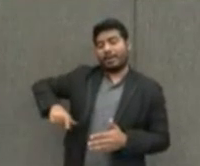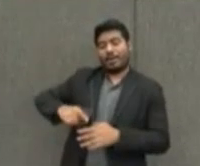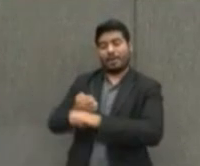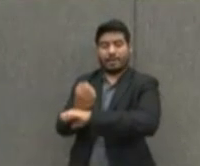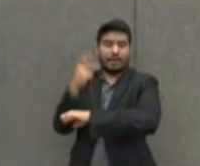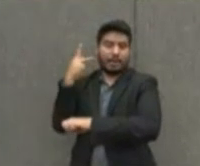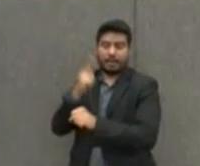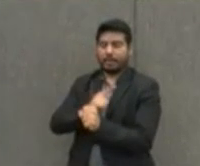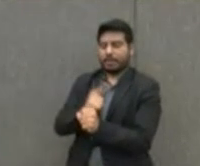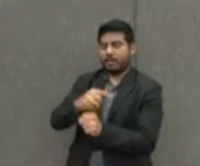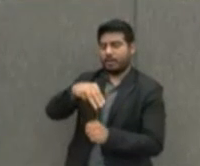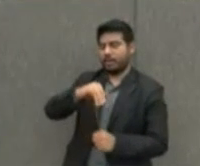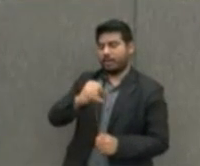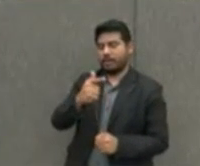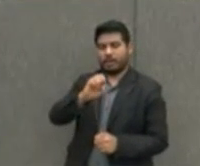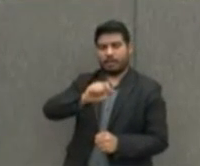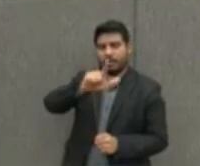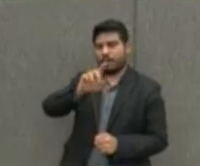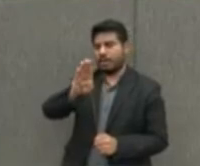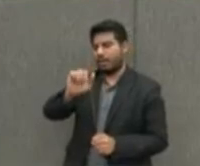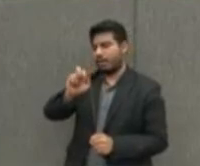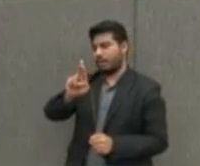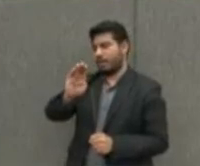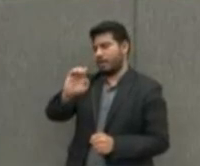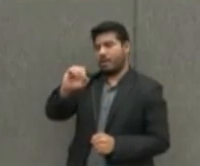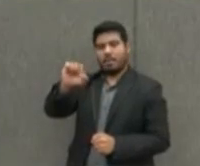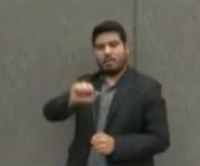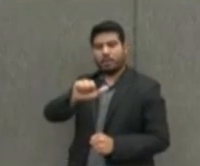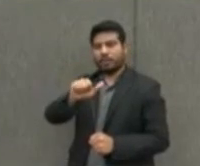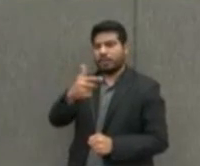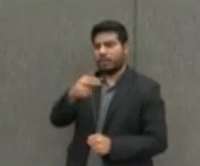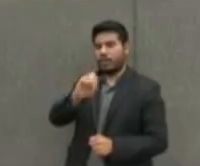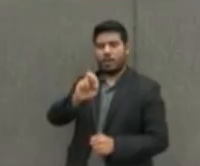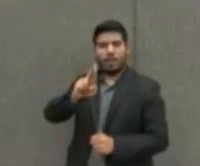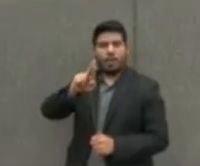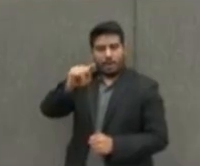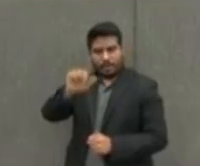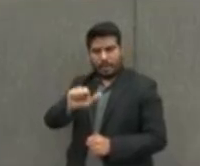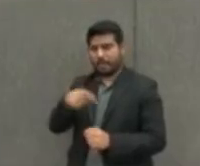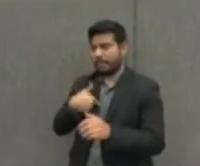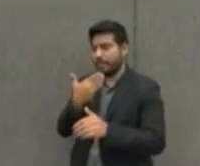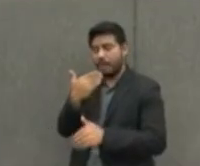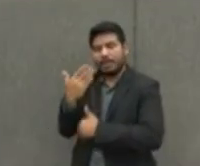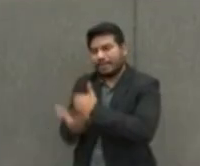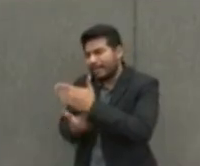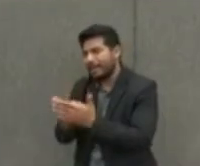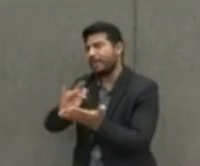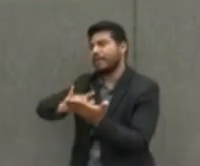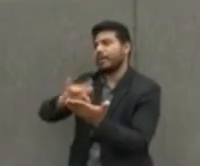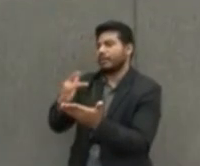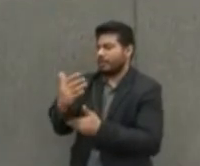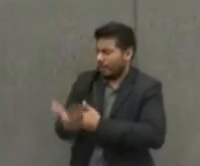licenciado miguel barbosa huerta muchas gracias a usted